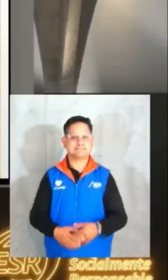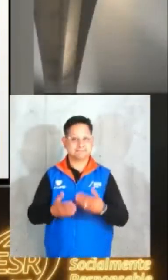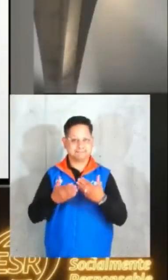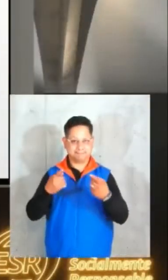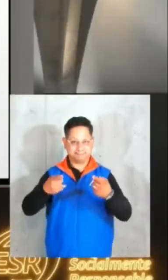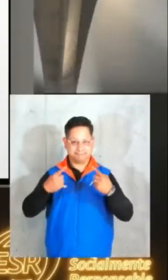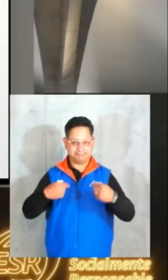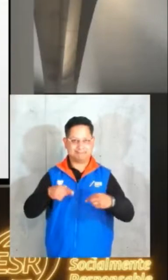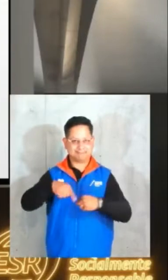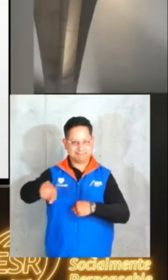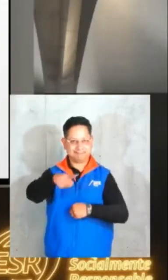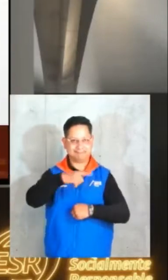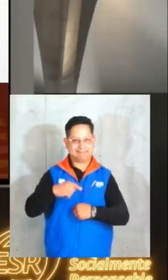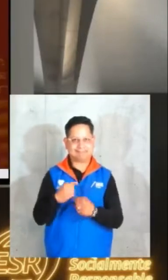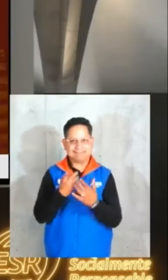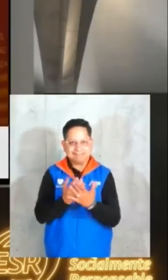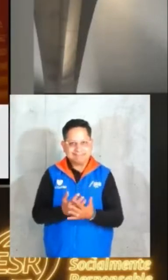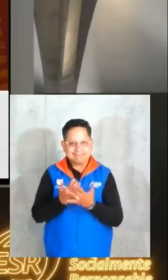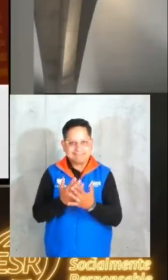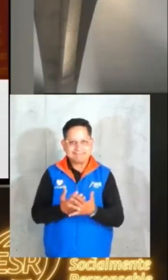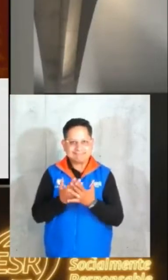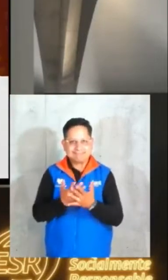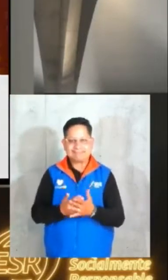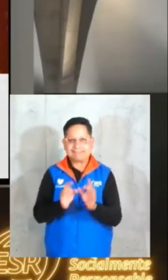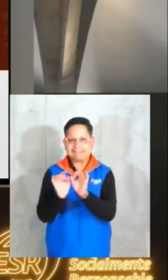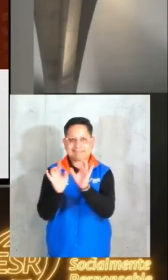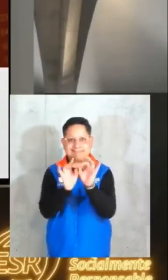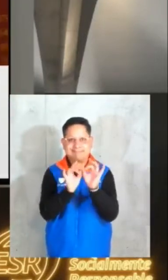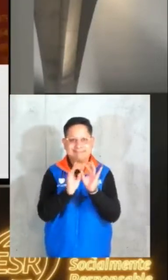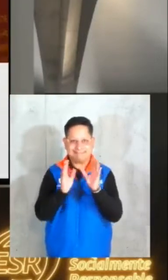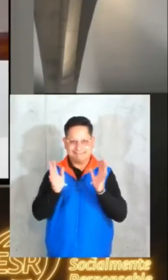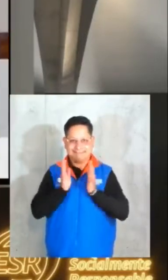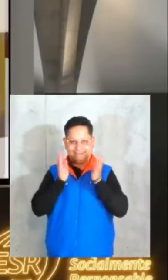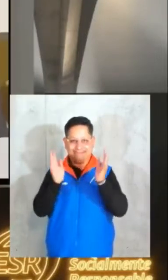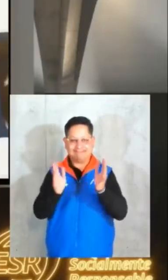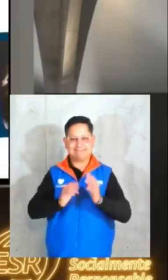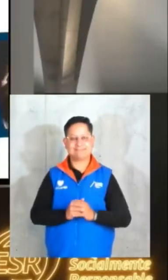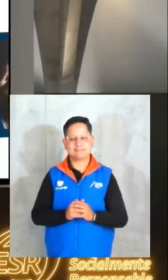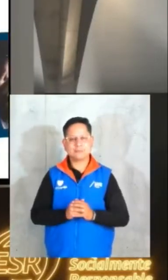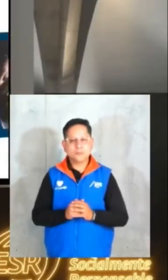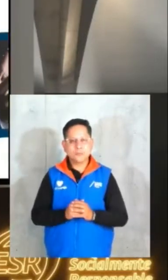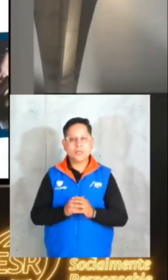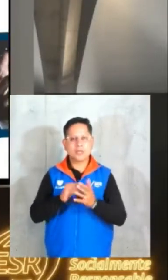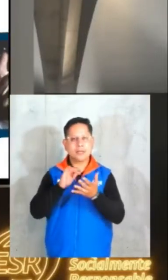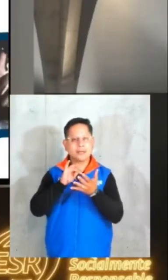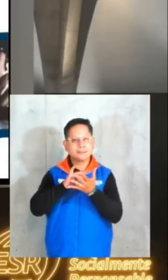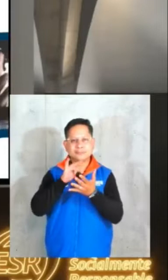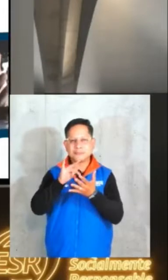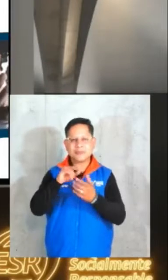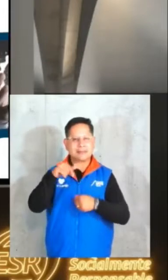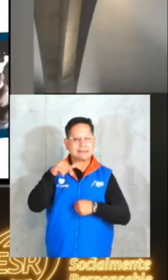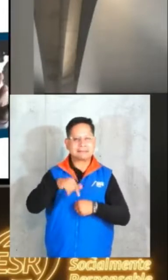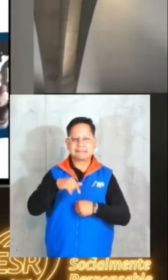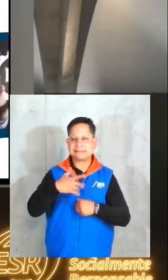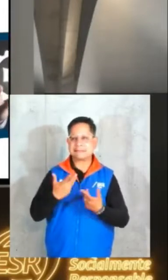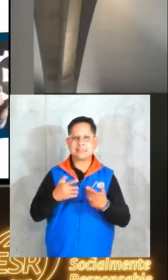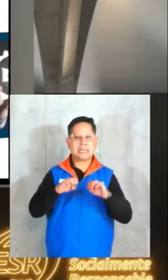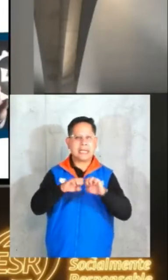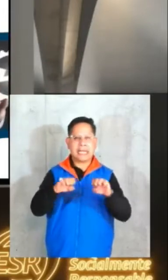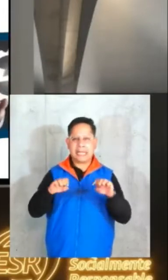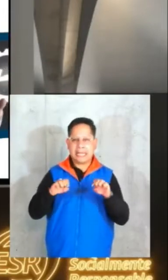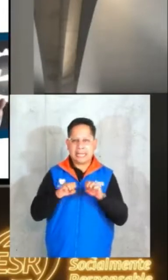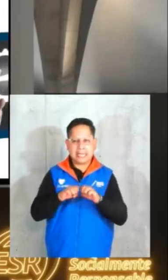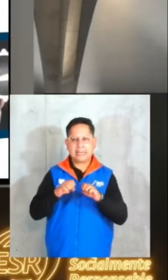Ahora vamos a pasar a algo que están esperando muchas, muchas empresas. Y pues les quiero agradecer a todo el equipo colaboradores